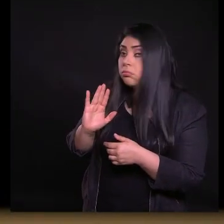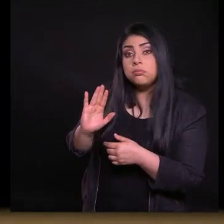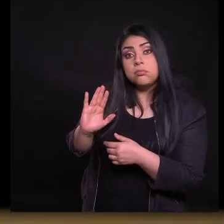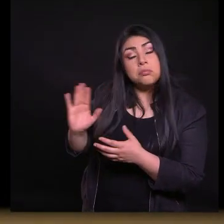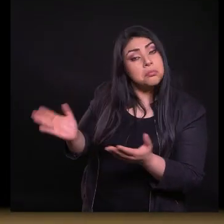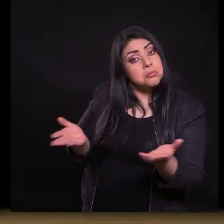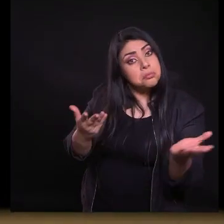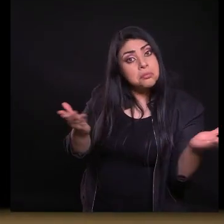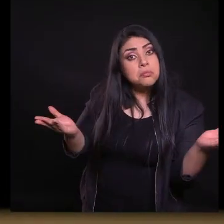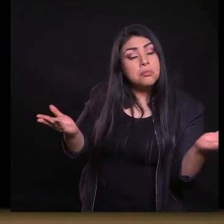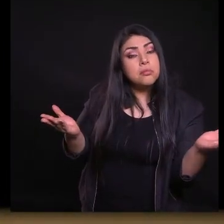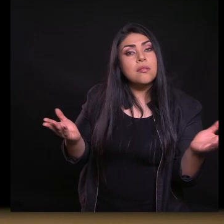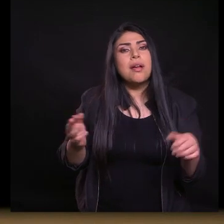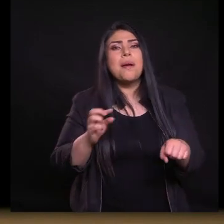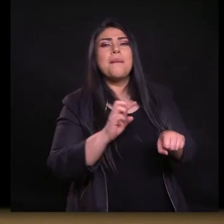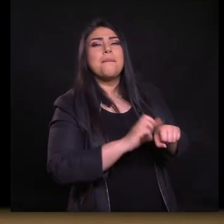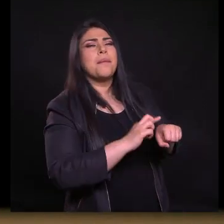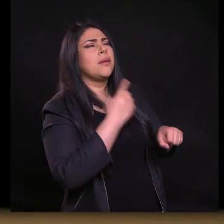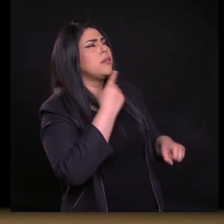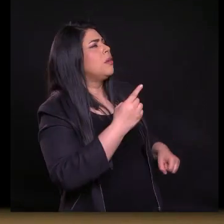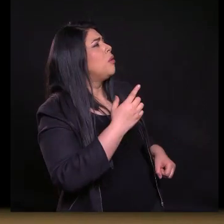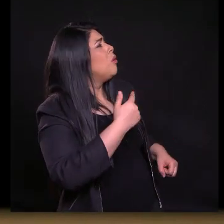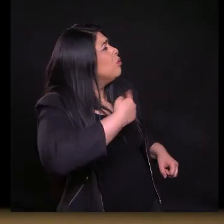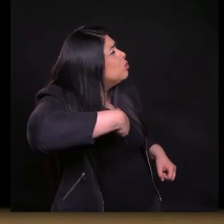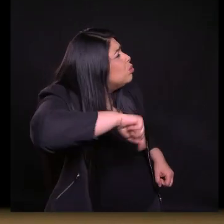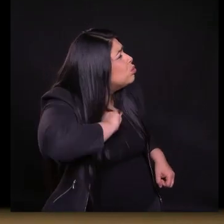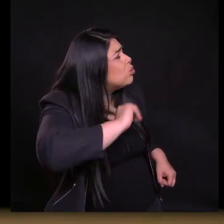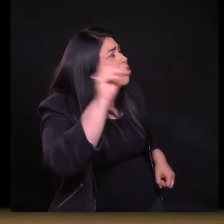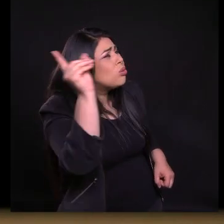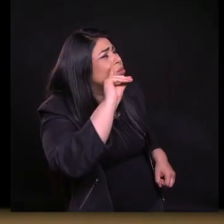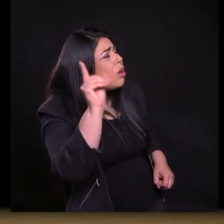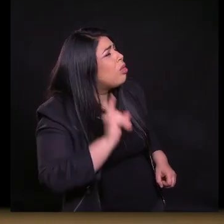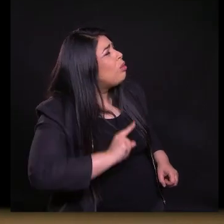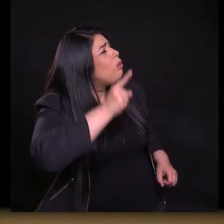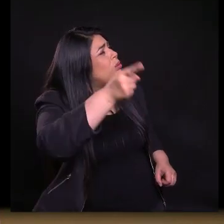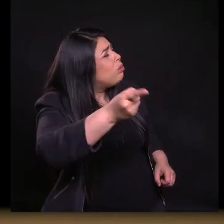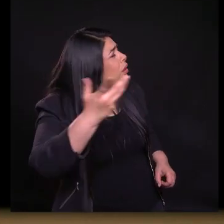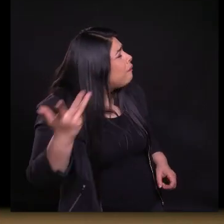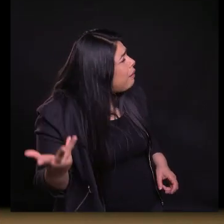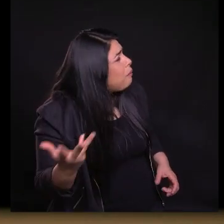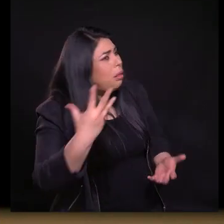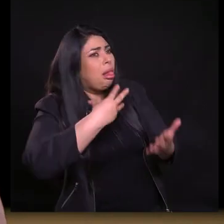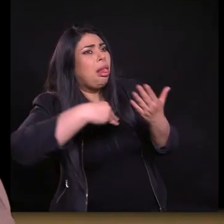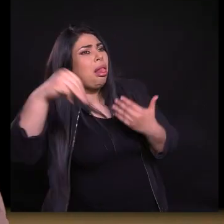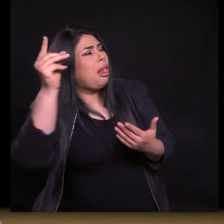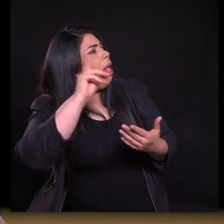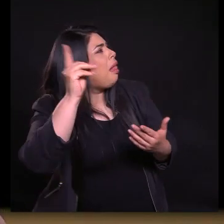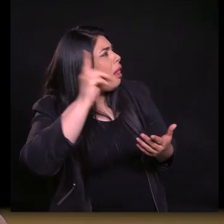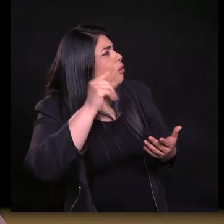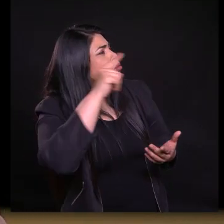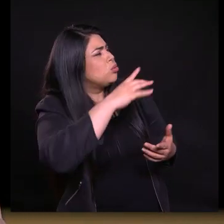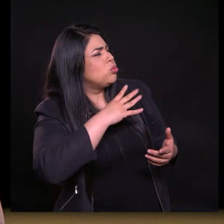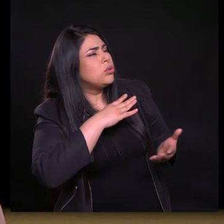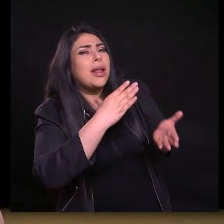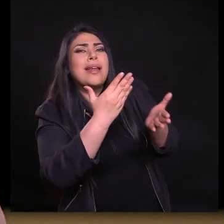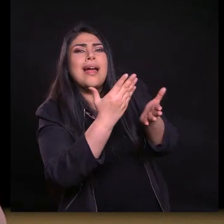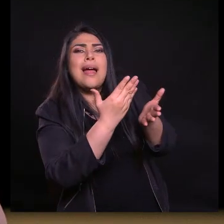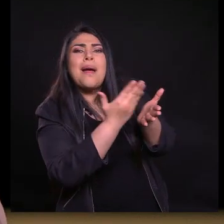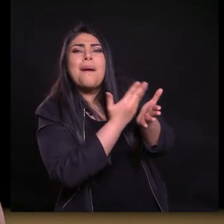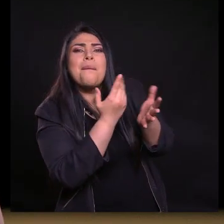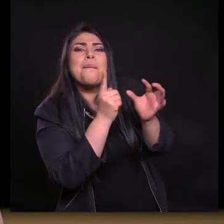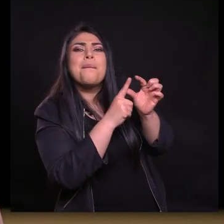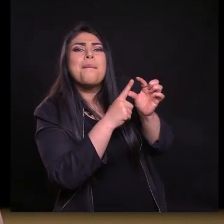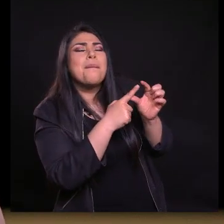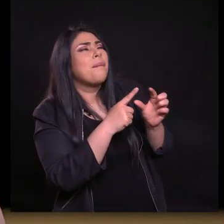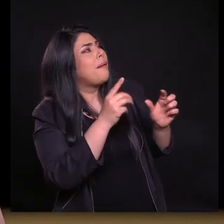le respondió simón pero a quién iremos tú tienes palabras de vida eterna señor y nosotros hemos